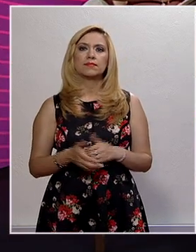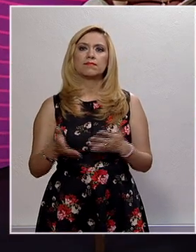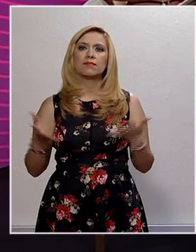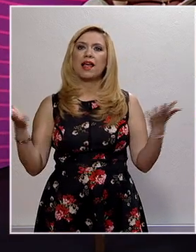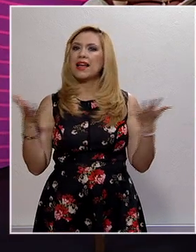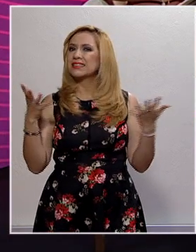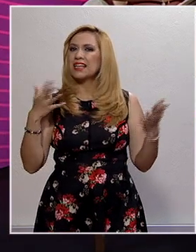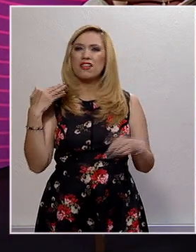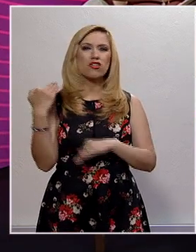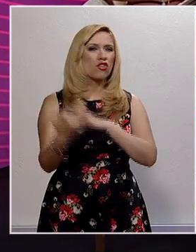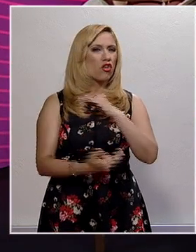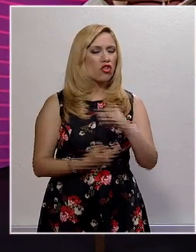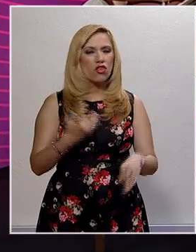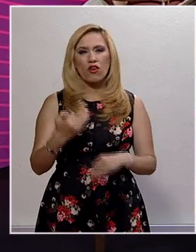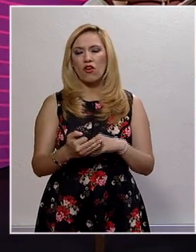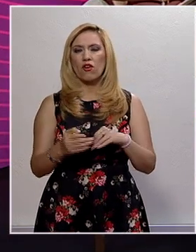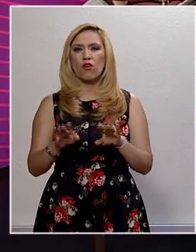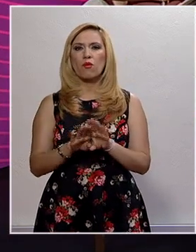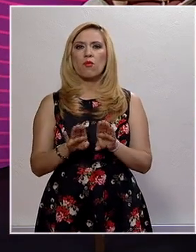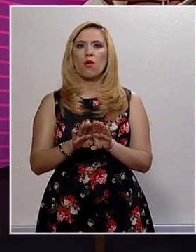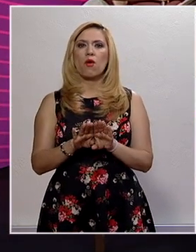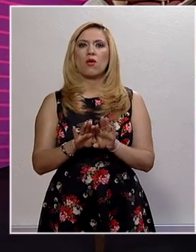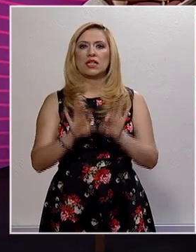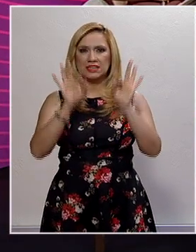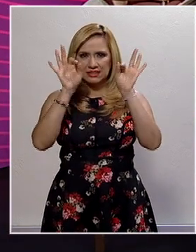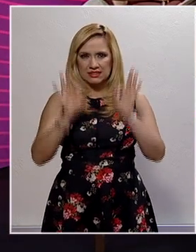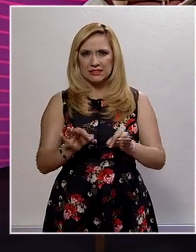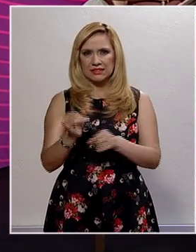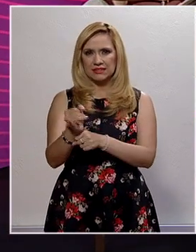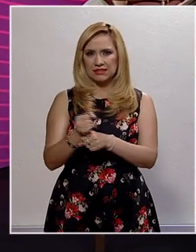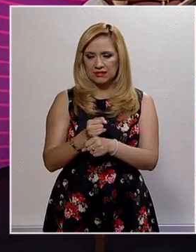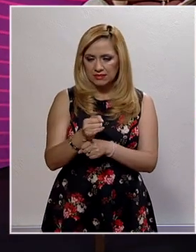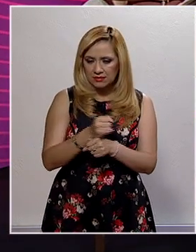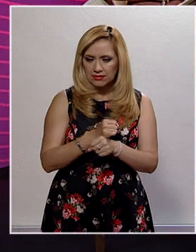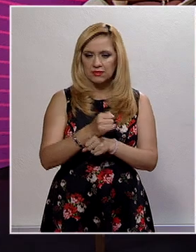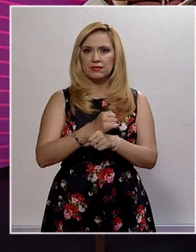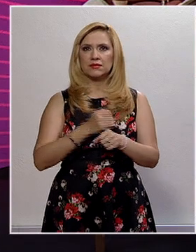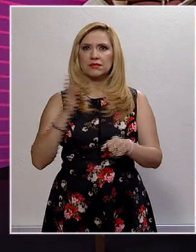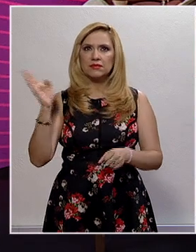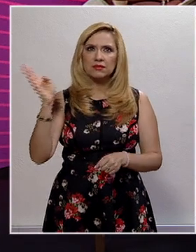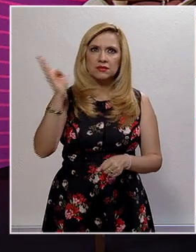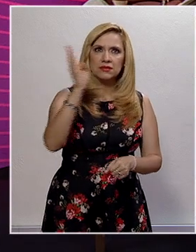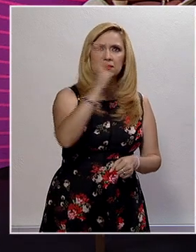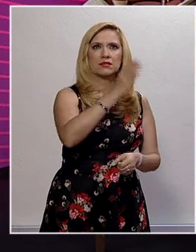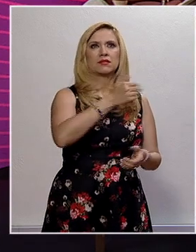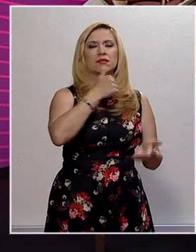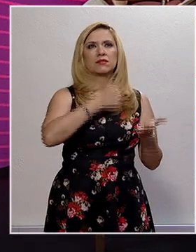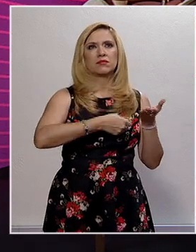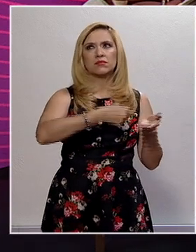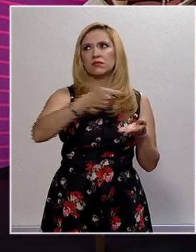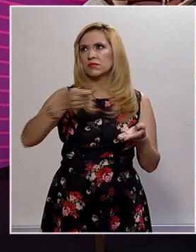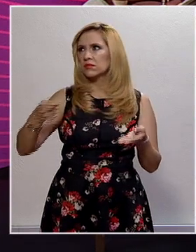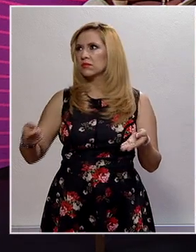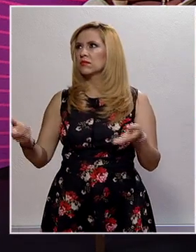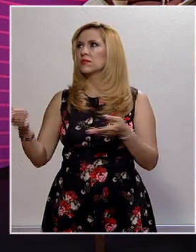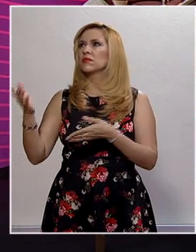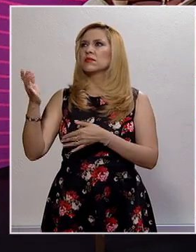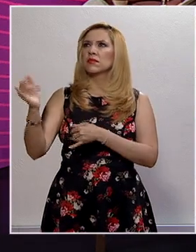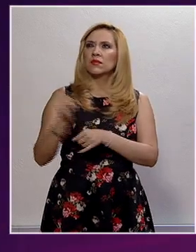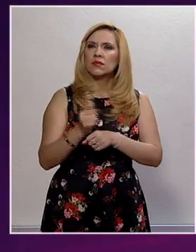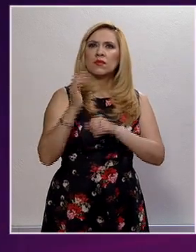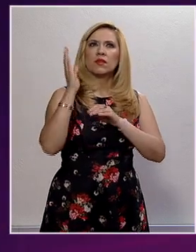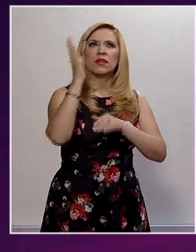activar todas las medidas, es la debida diligencia, ¿no? Y la debida diligencia reforzada porque hay